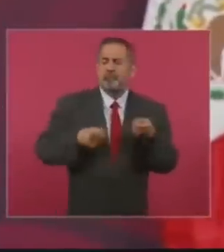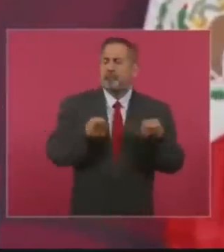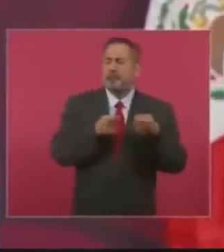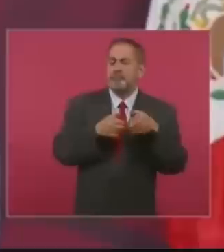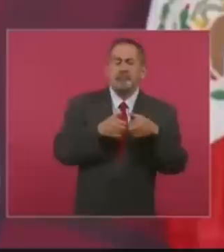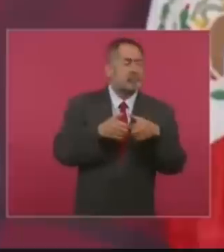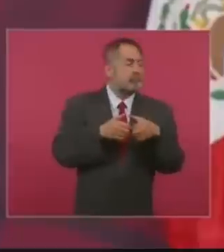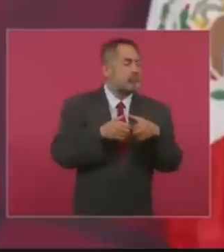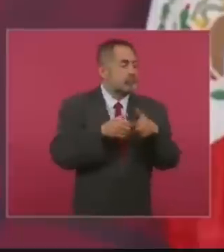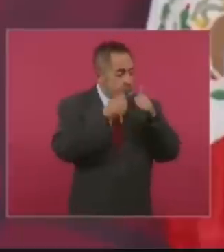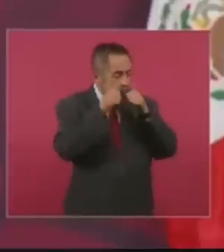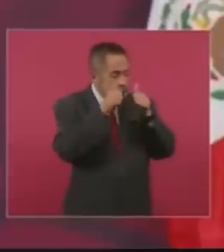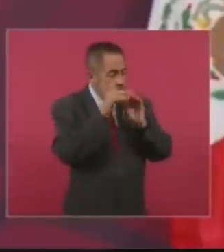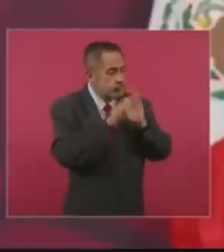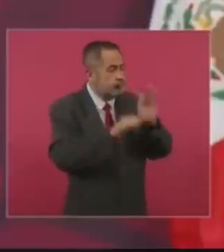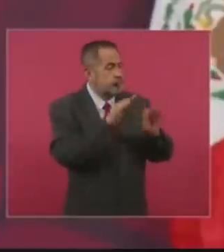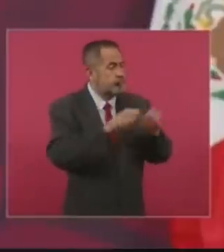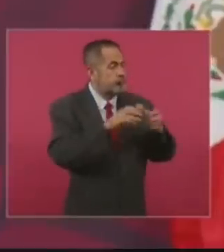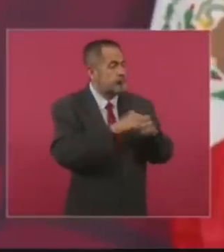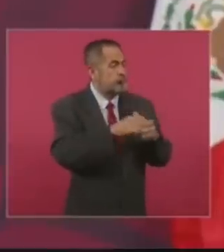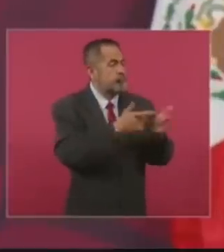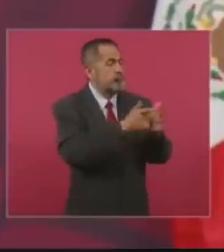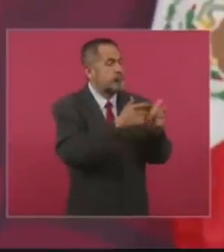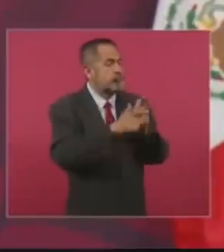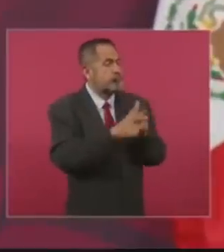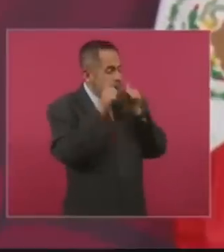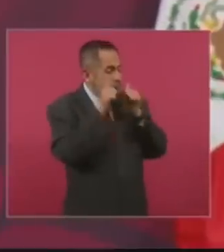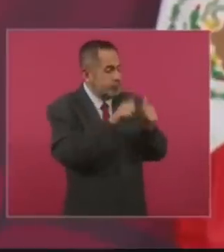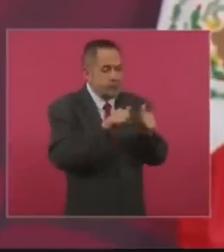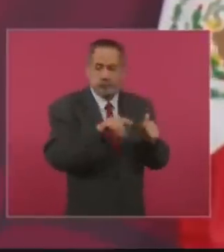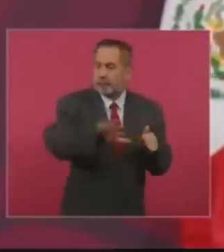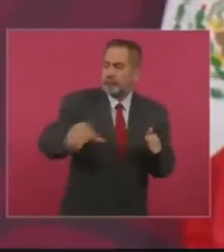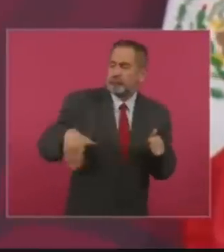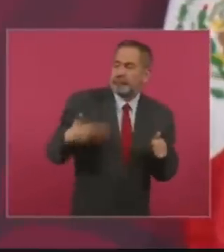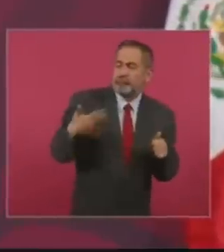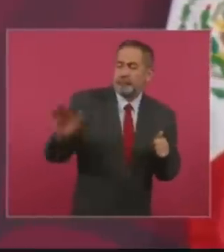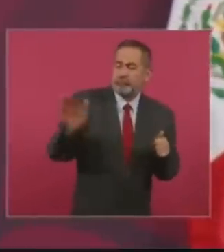nada más al servicio de un grupo